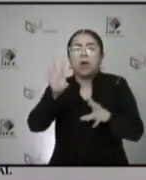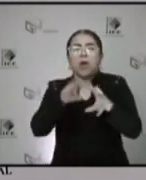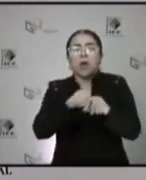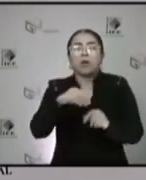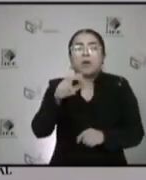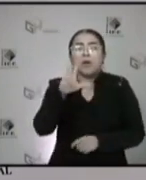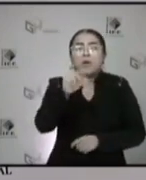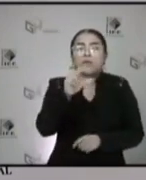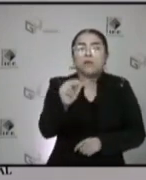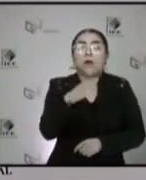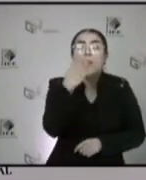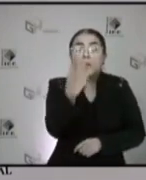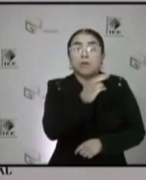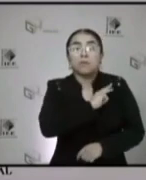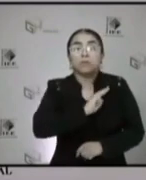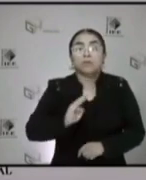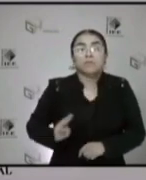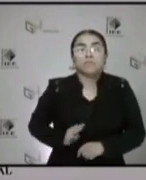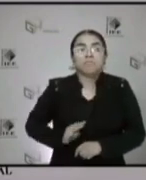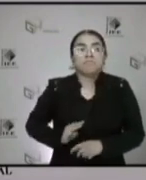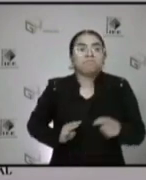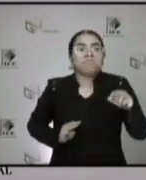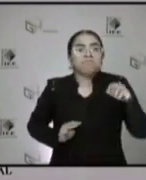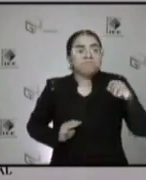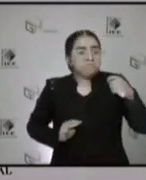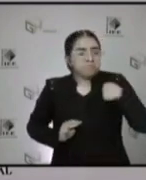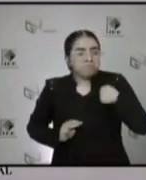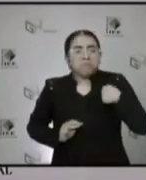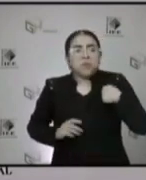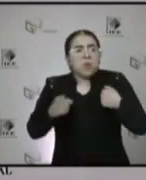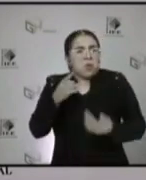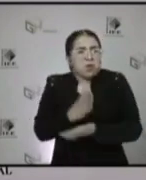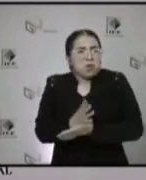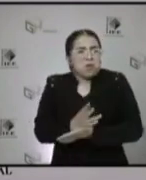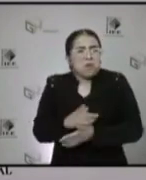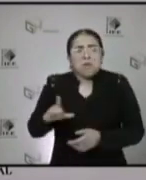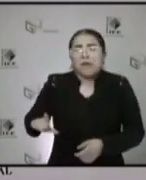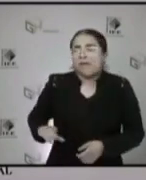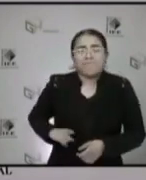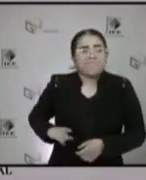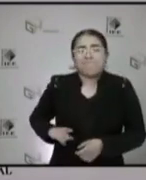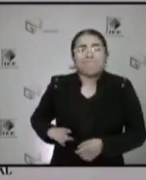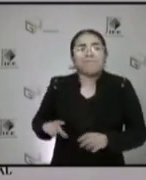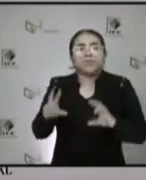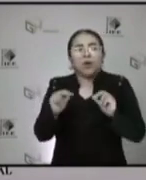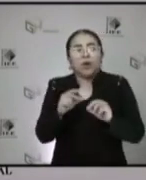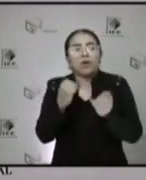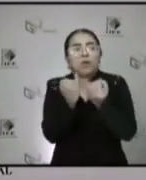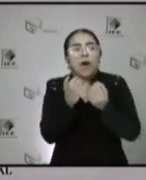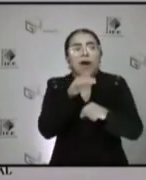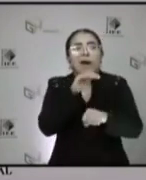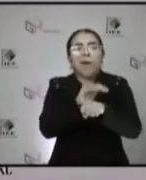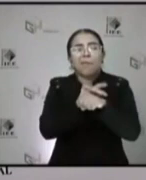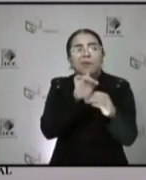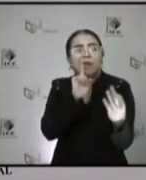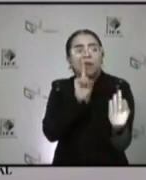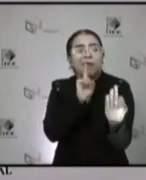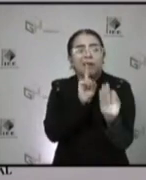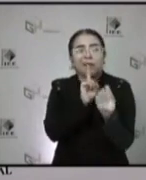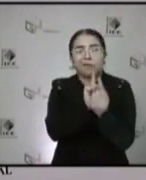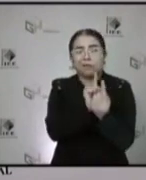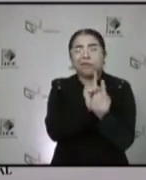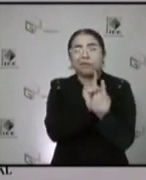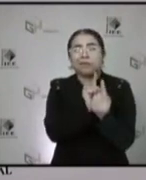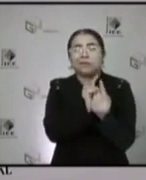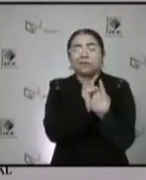84 municipios, en mí no solo tendrán a un gobernador, tendrán a un amigo cercano como hasta ahora lo he